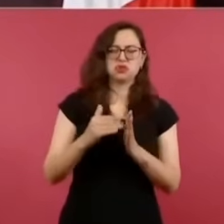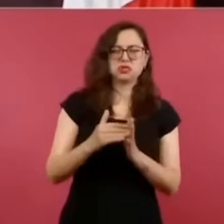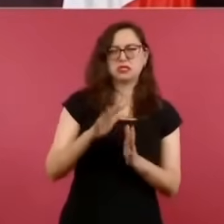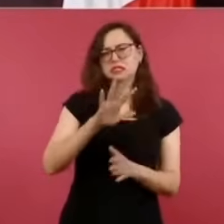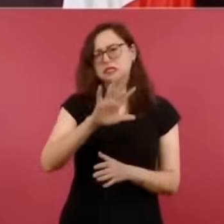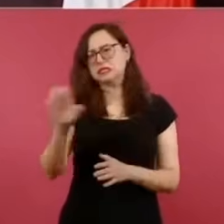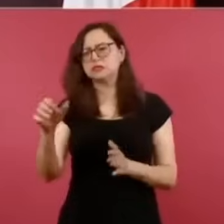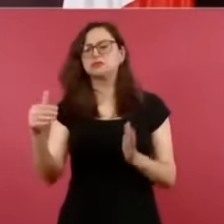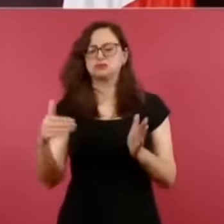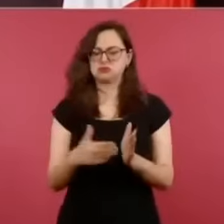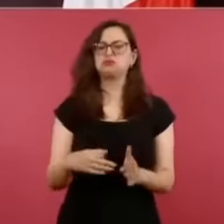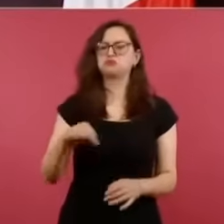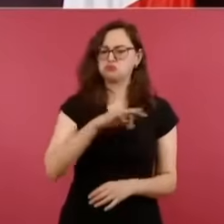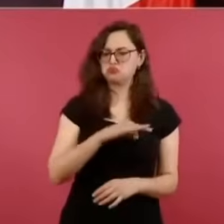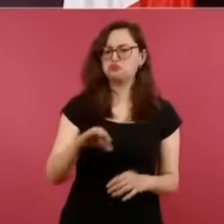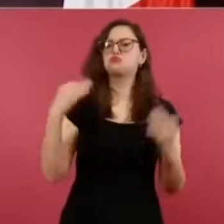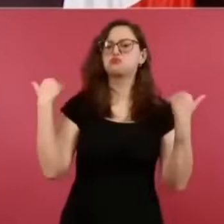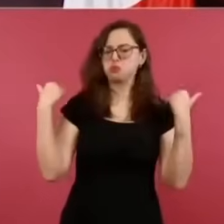Nada más